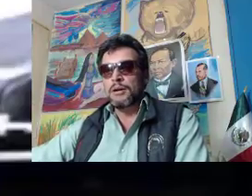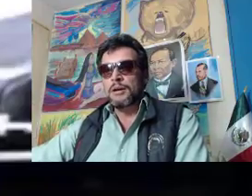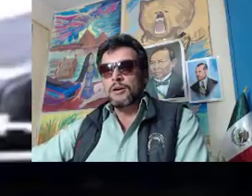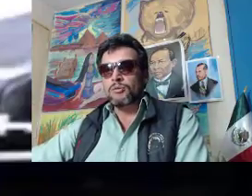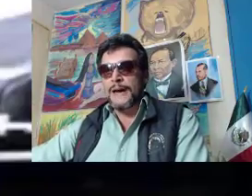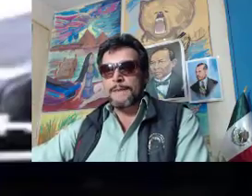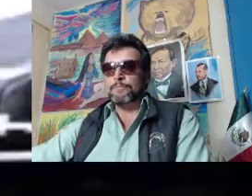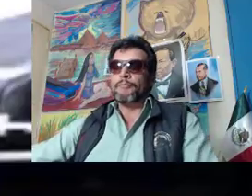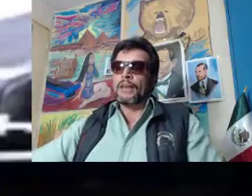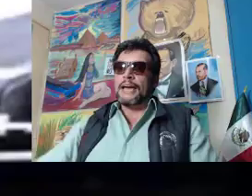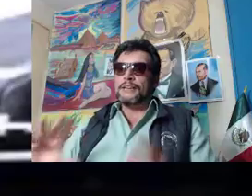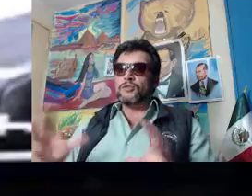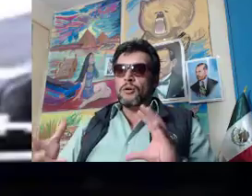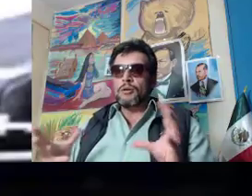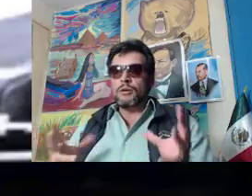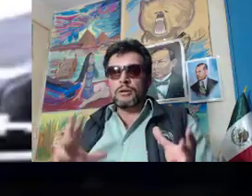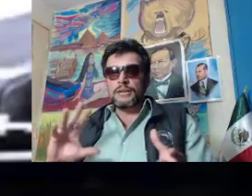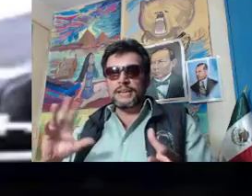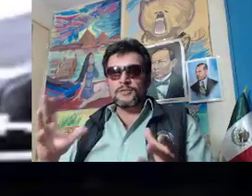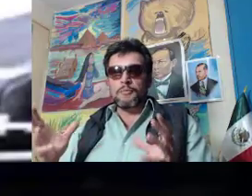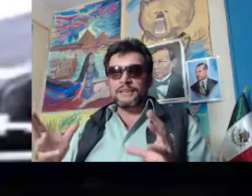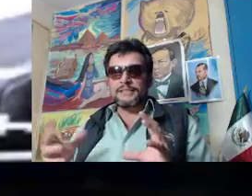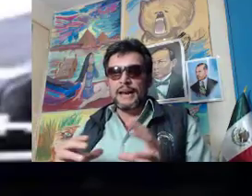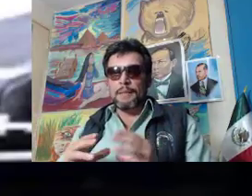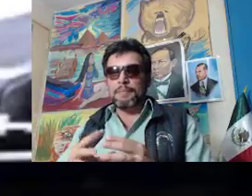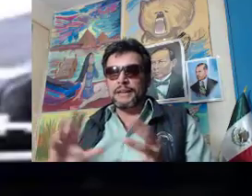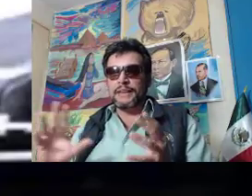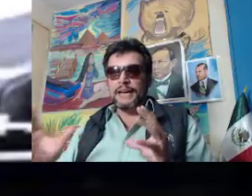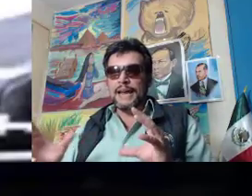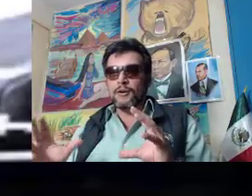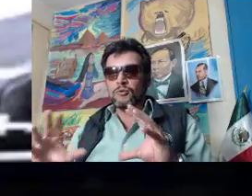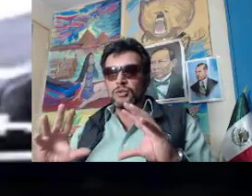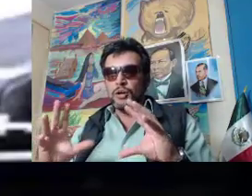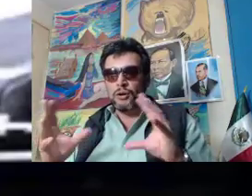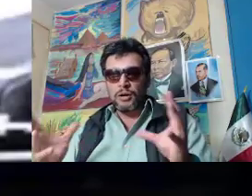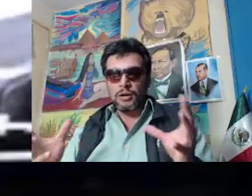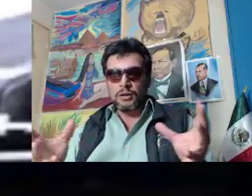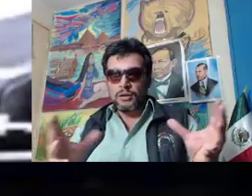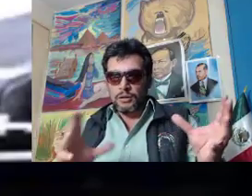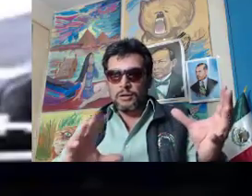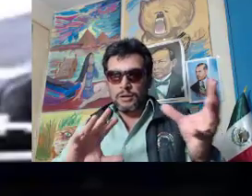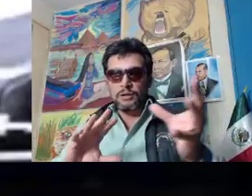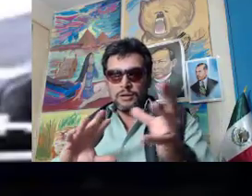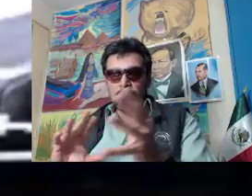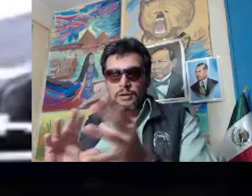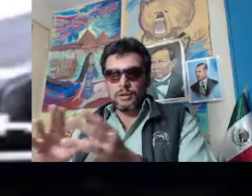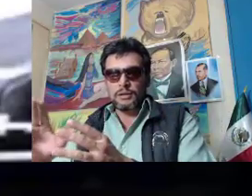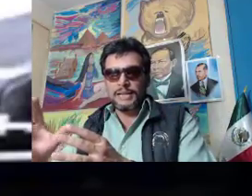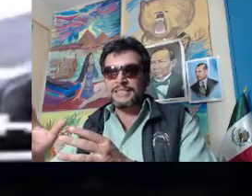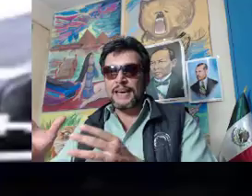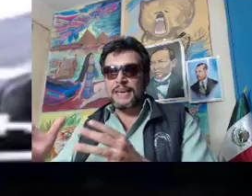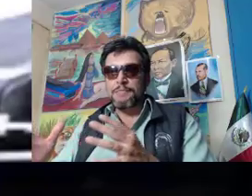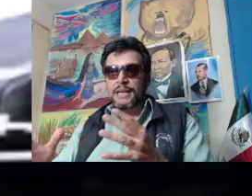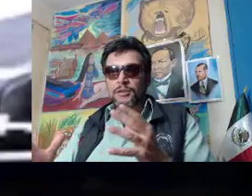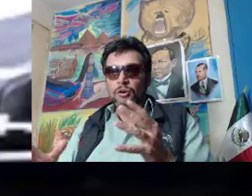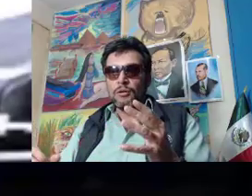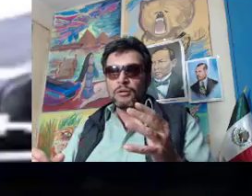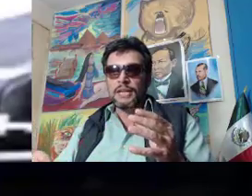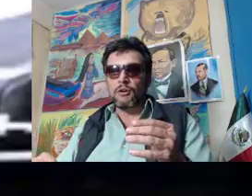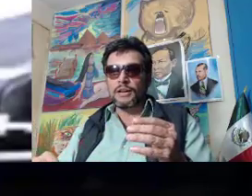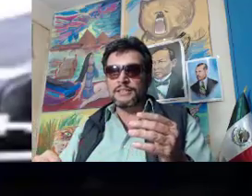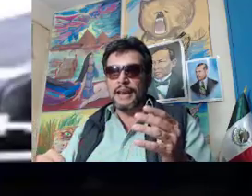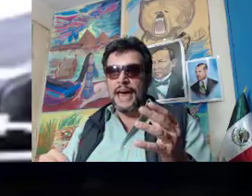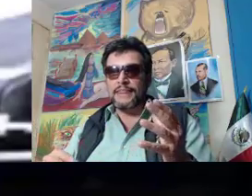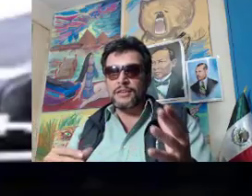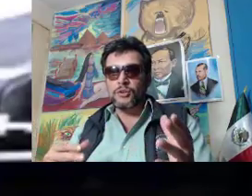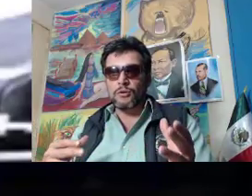tiempo. O sea, eso ya es comenzar a perder la noción del seguimiento